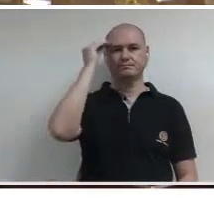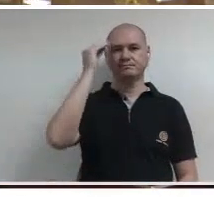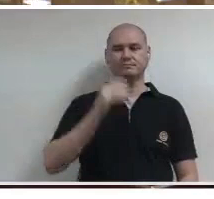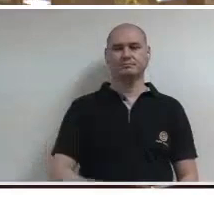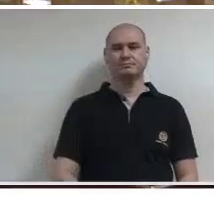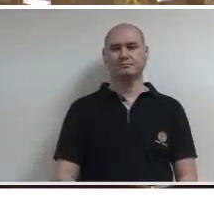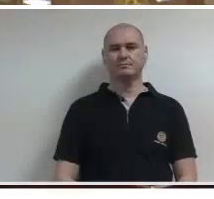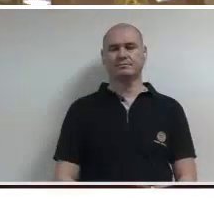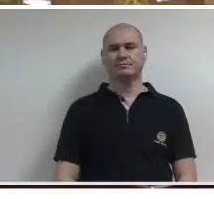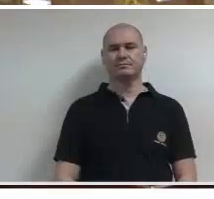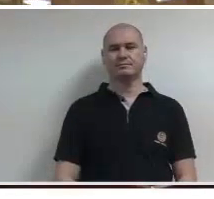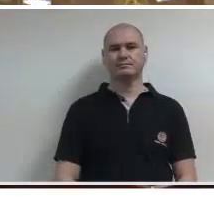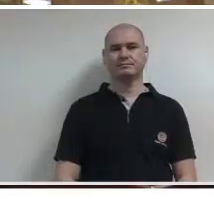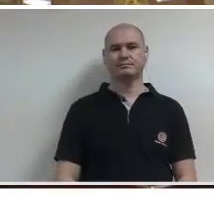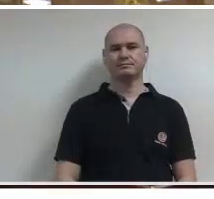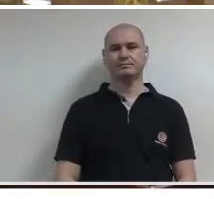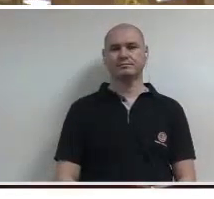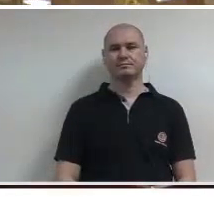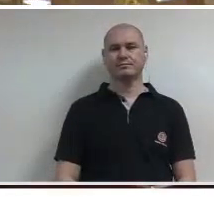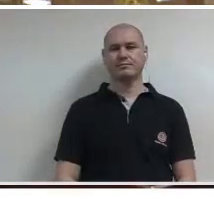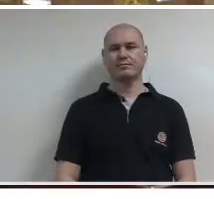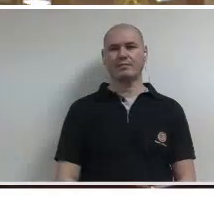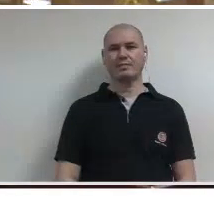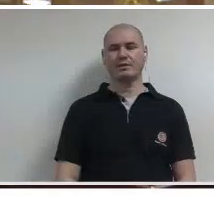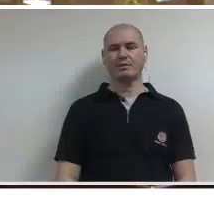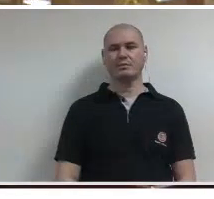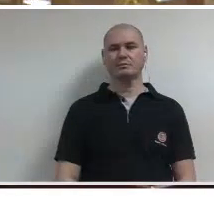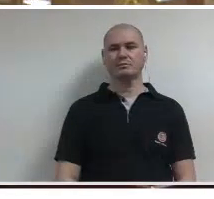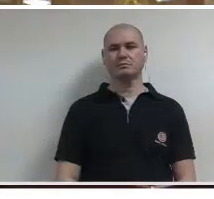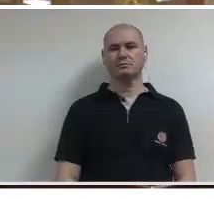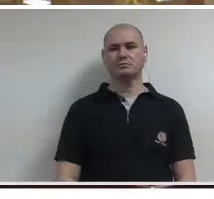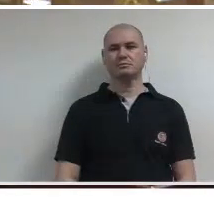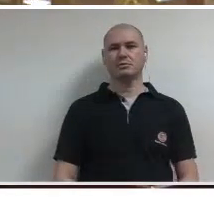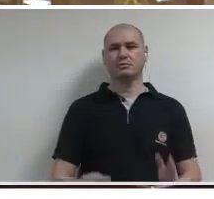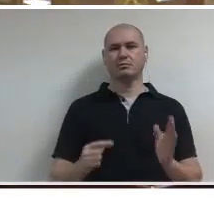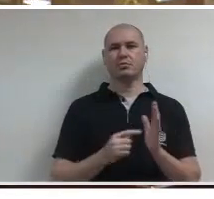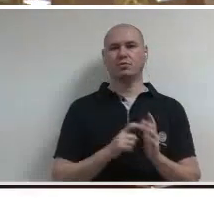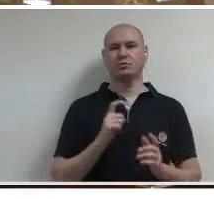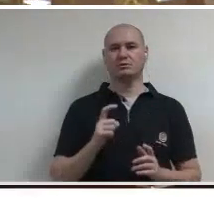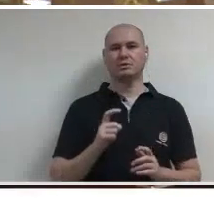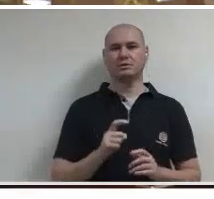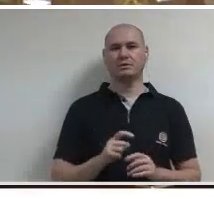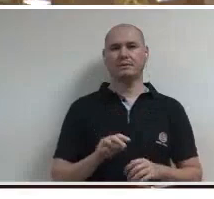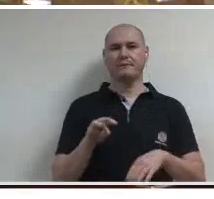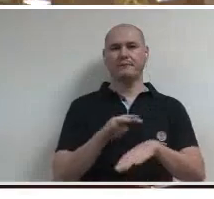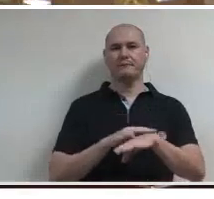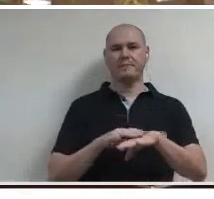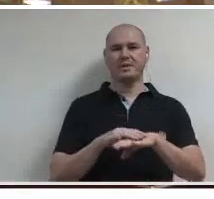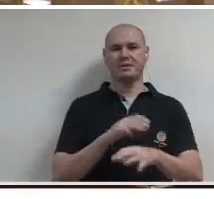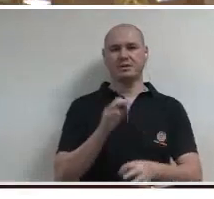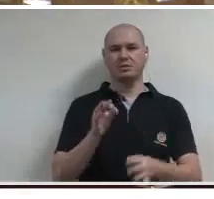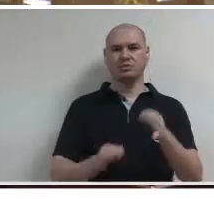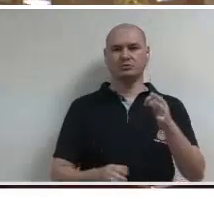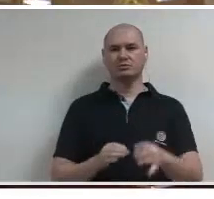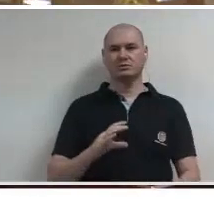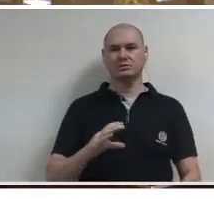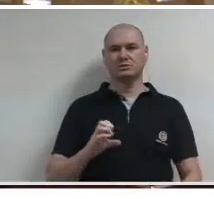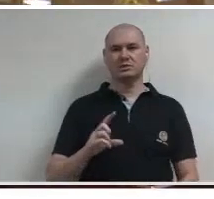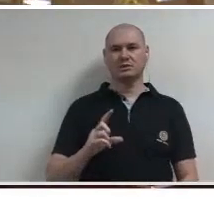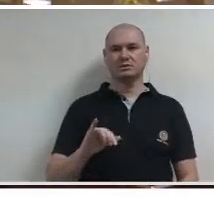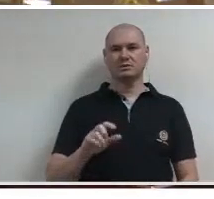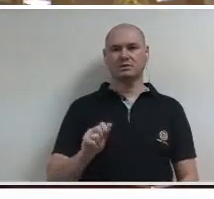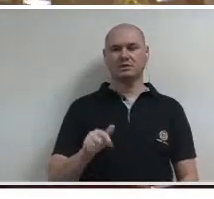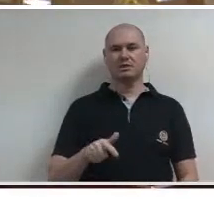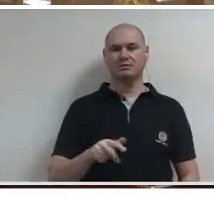10 de octubre 2021, Oikota, hay programa. Muchas gracias. Pasamos al punto 7, nota la ministra de Justicia y Trabajo, abogada Cecilia. Punto 7, ministra de